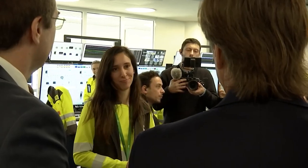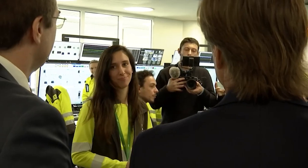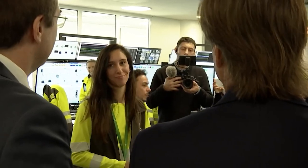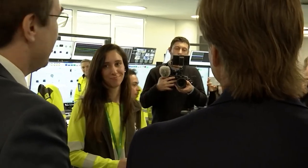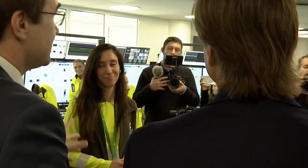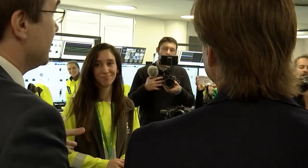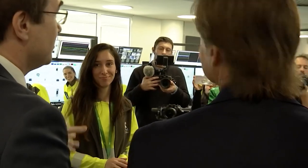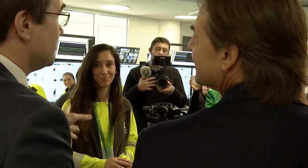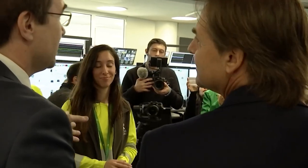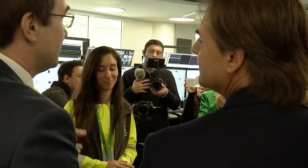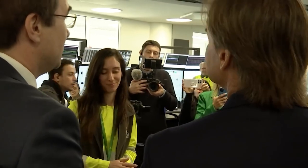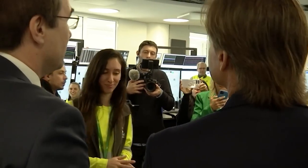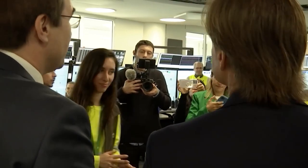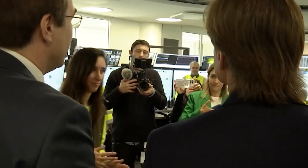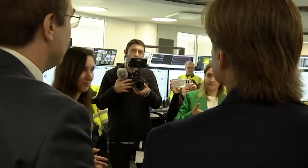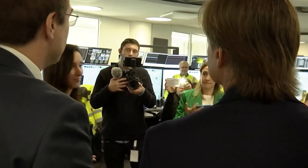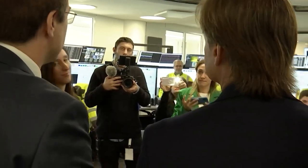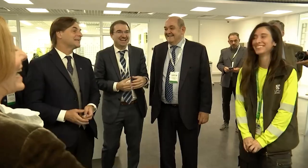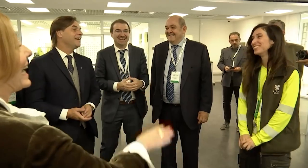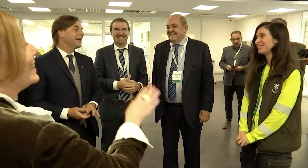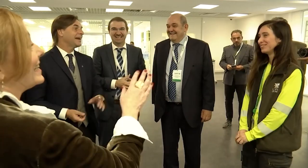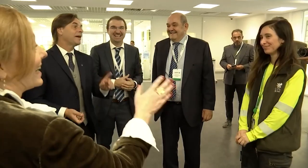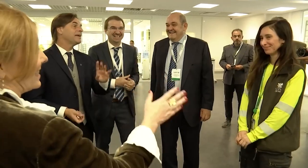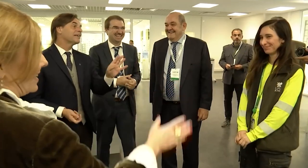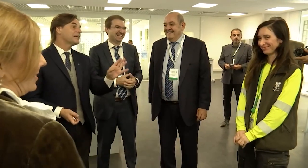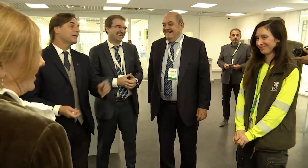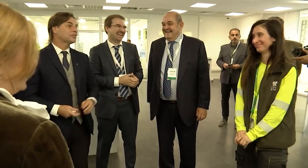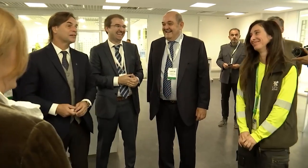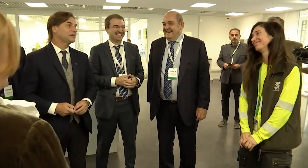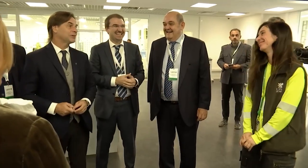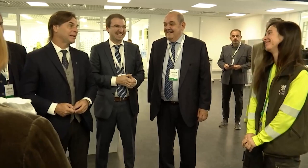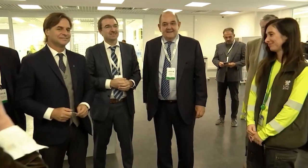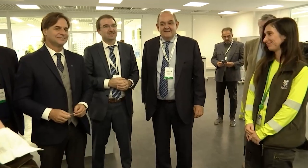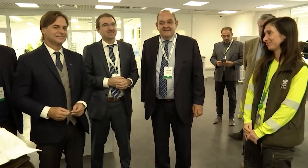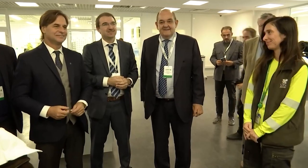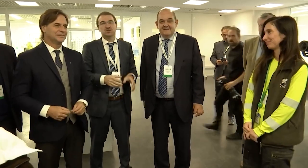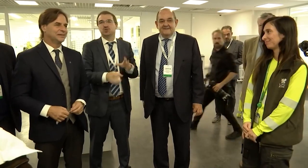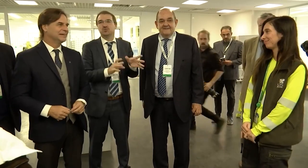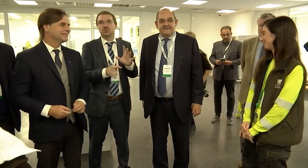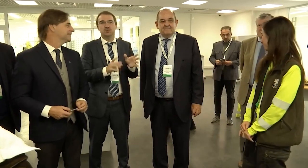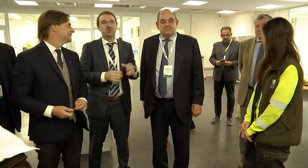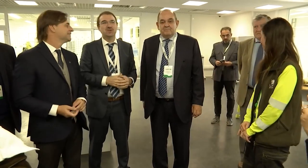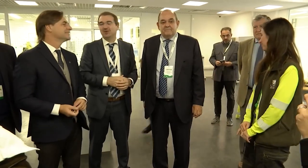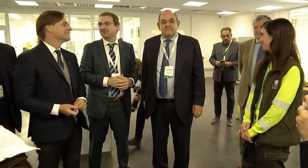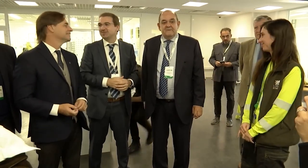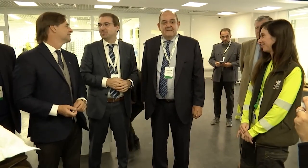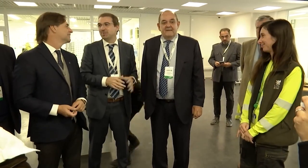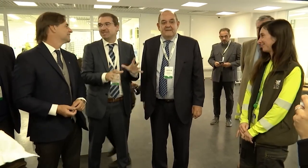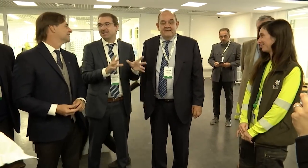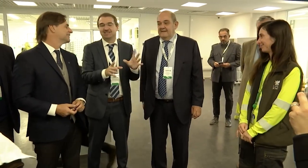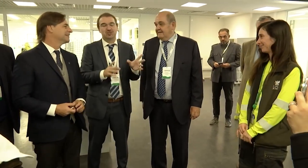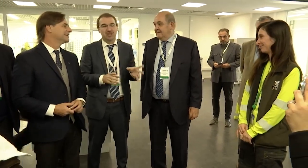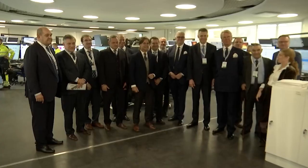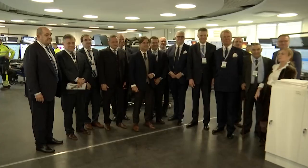Y qué bueno que es eso, porque Uruguay tiene una trayectoria y una tendencia a asociarse, a ser